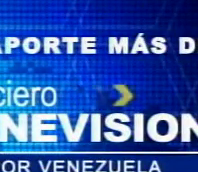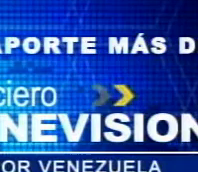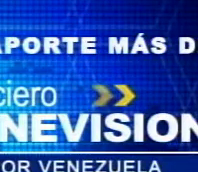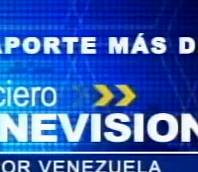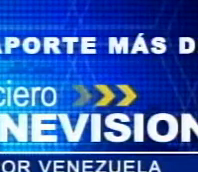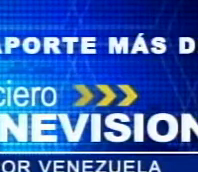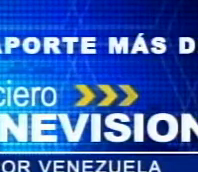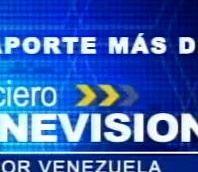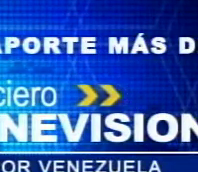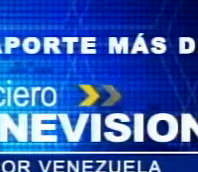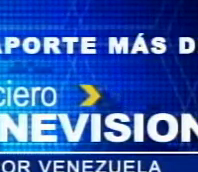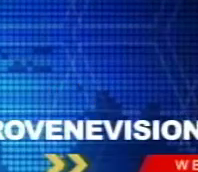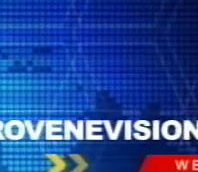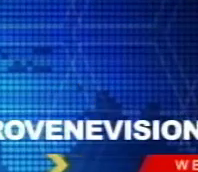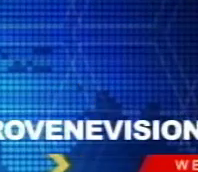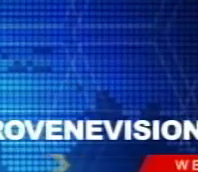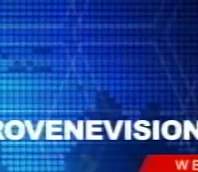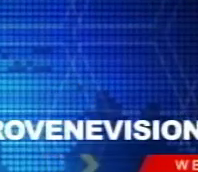Venezuela.